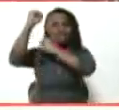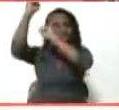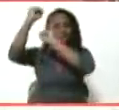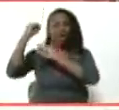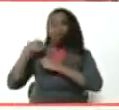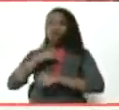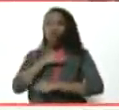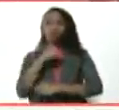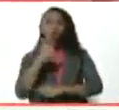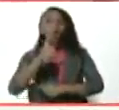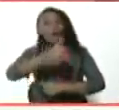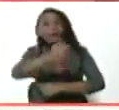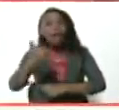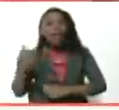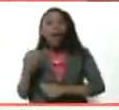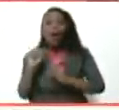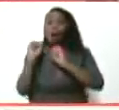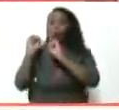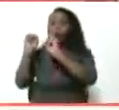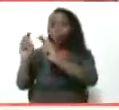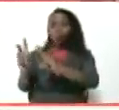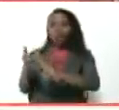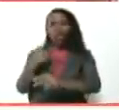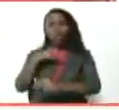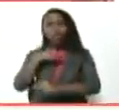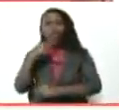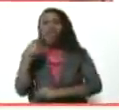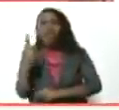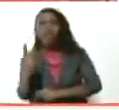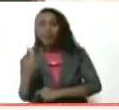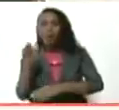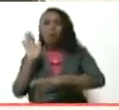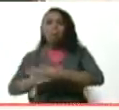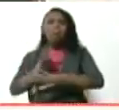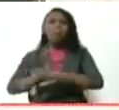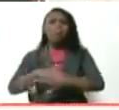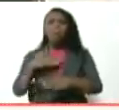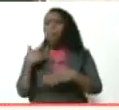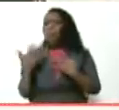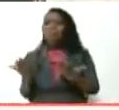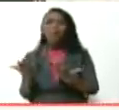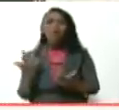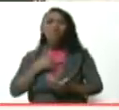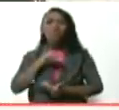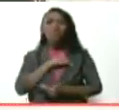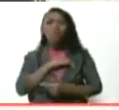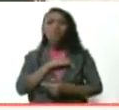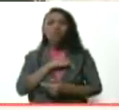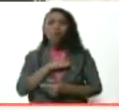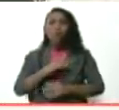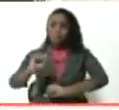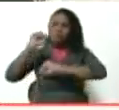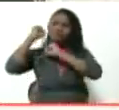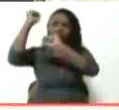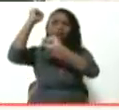vez que tenemos chance, nosotros decimos, pase lo que pase, nosotros